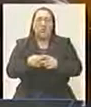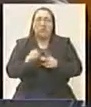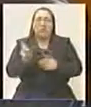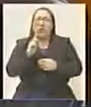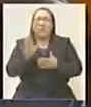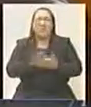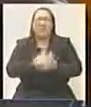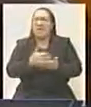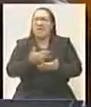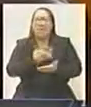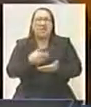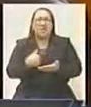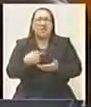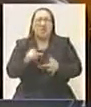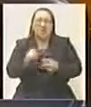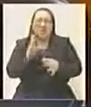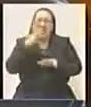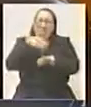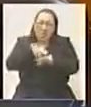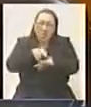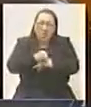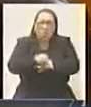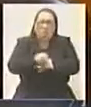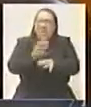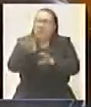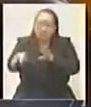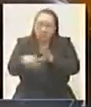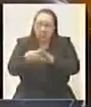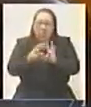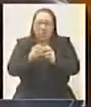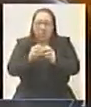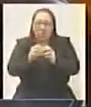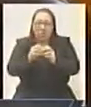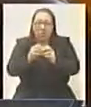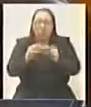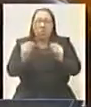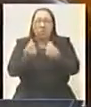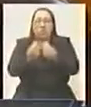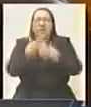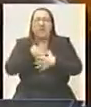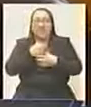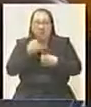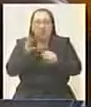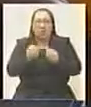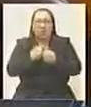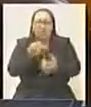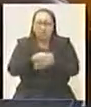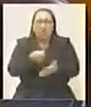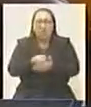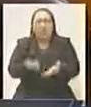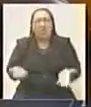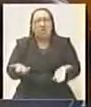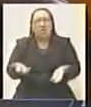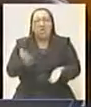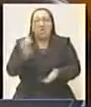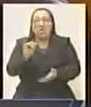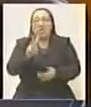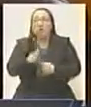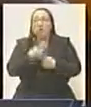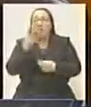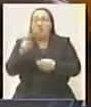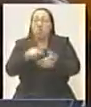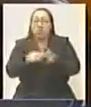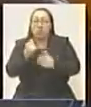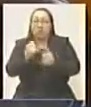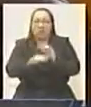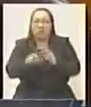cuesta nada, señor presidente, incluirlos a todos los trabajadores en la reforma del sector salud respecto a sus remuneraciones. Y un segundo punto, y con